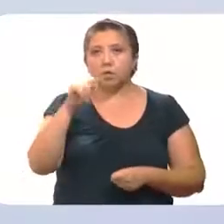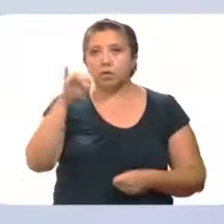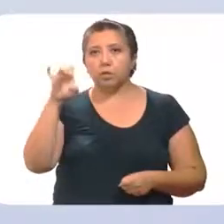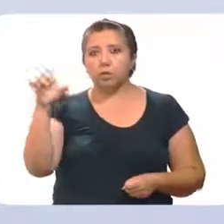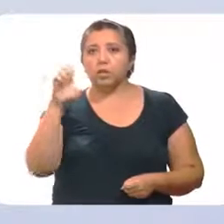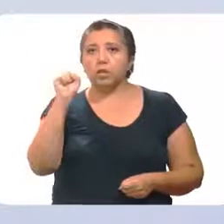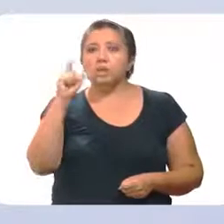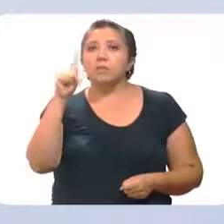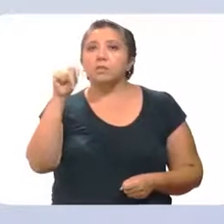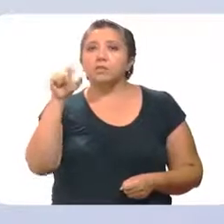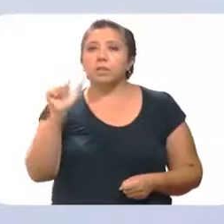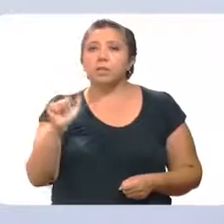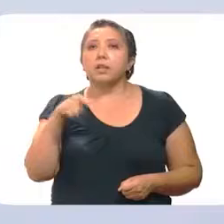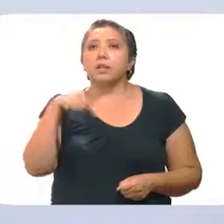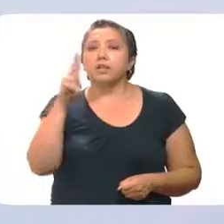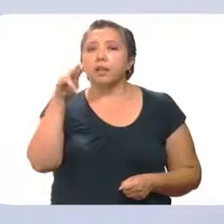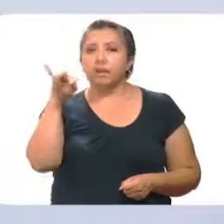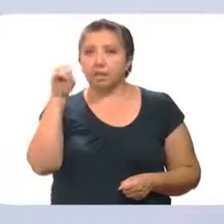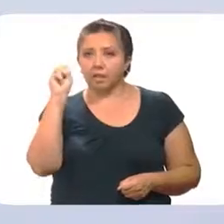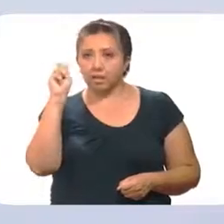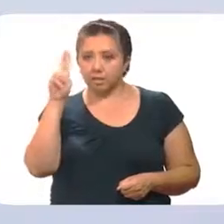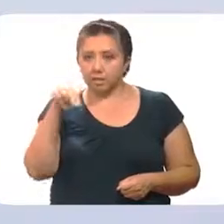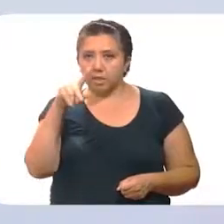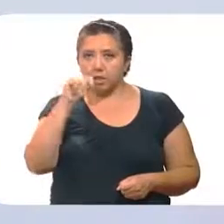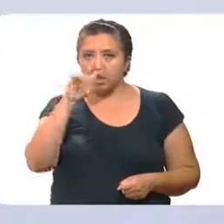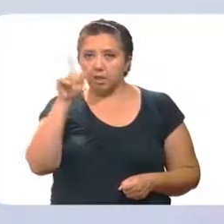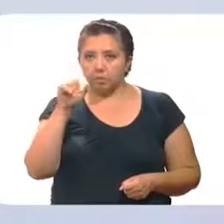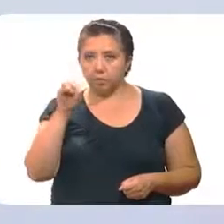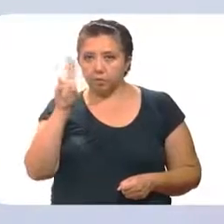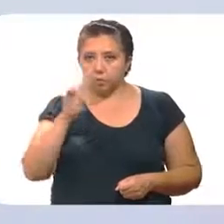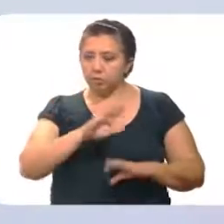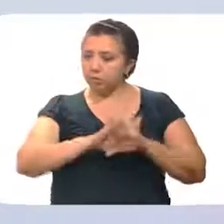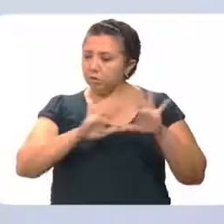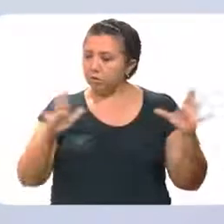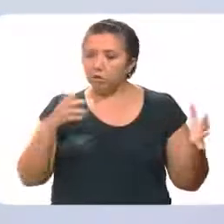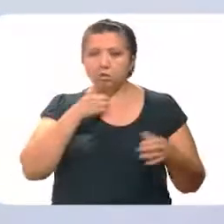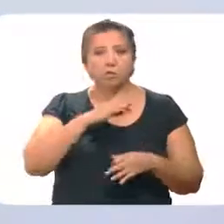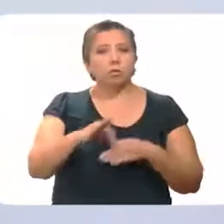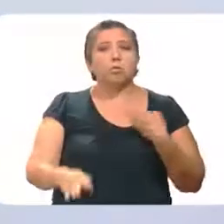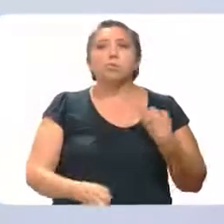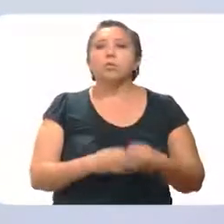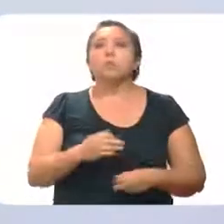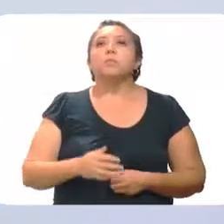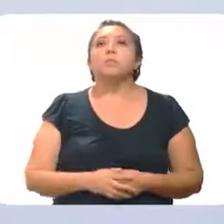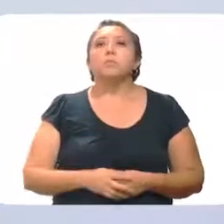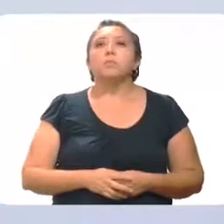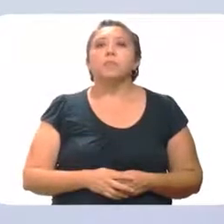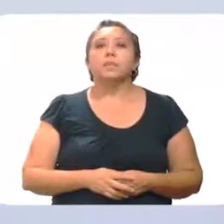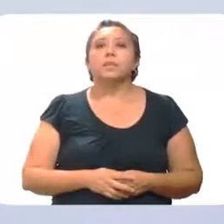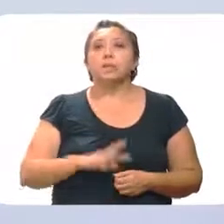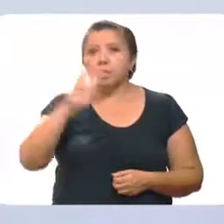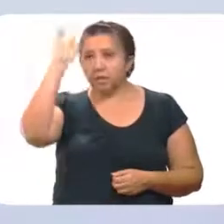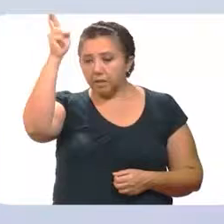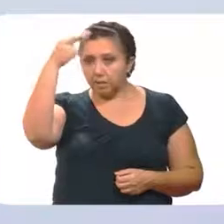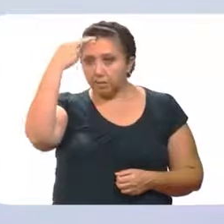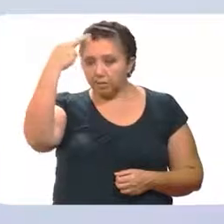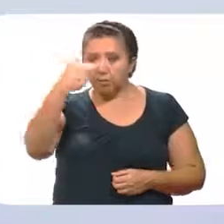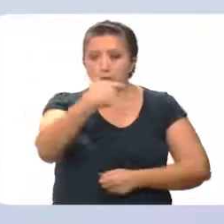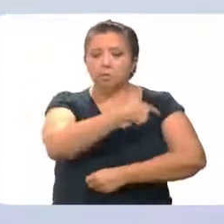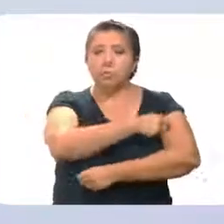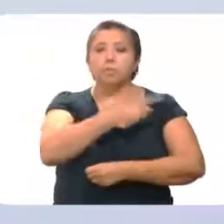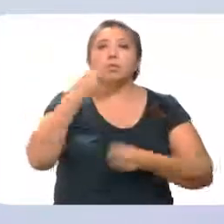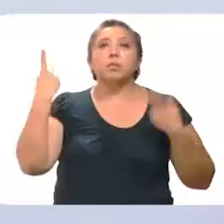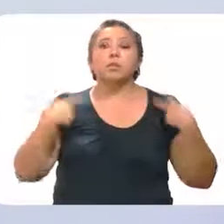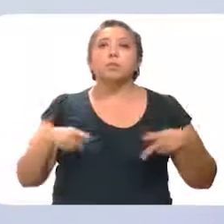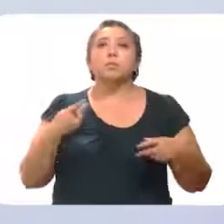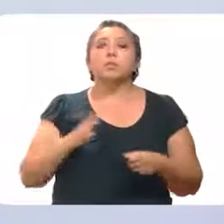Ticul, Espita, Canacín, Progreso, Tixcocob y Temozón ya aplicaron en su totalidad. Se recuerda que las vacunas se ponen a